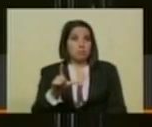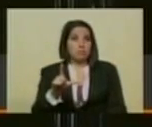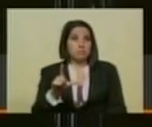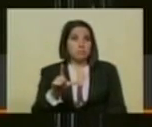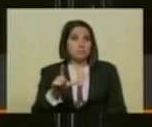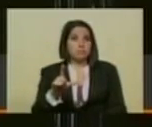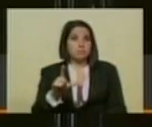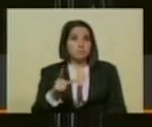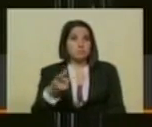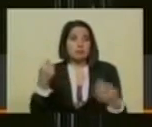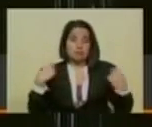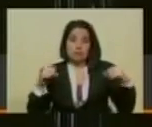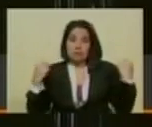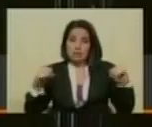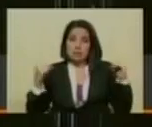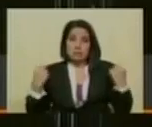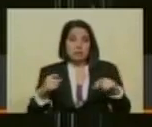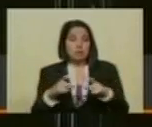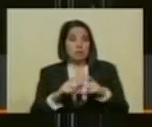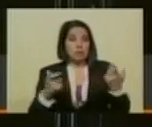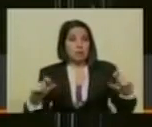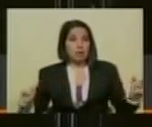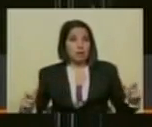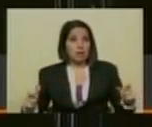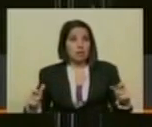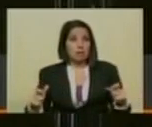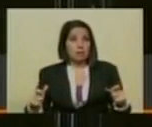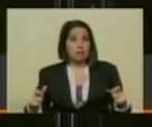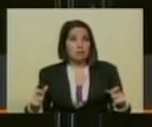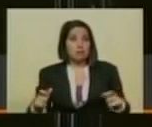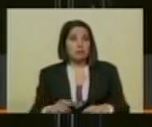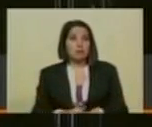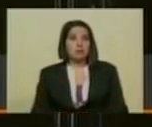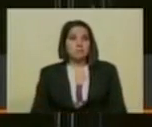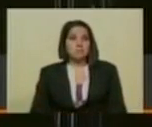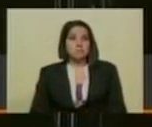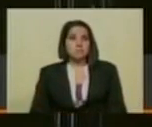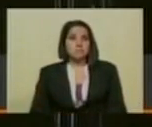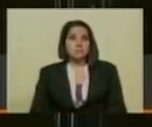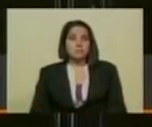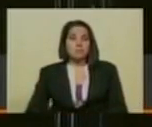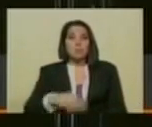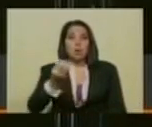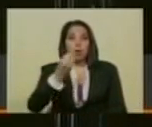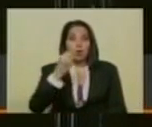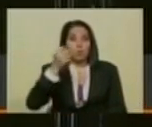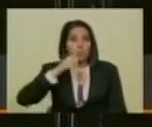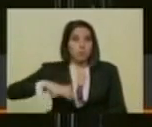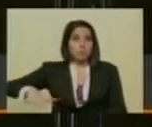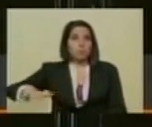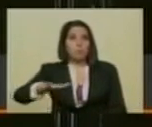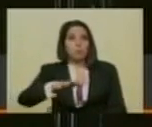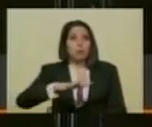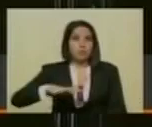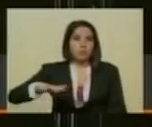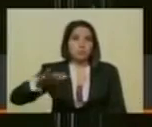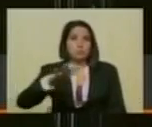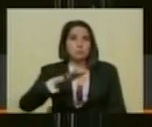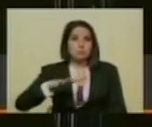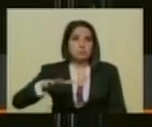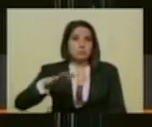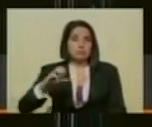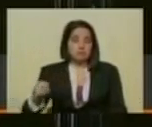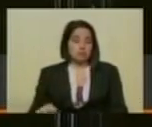general del Plan República y del proceso electoral, cómo nuestro pueblo nos bañó de